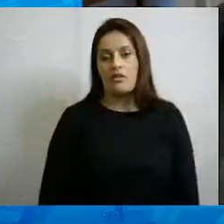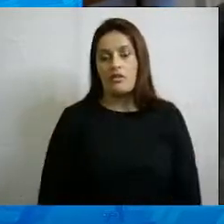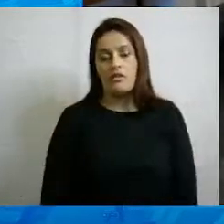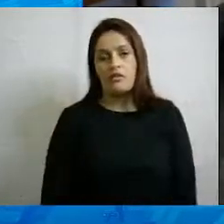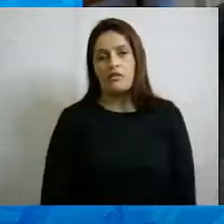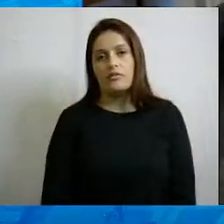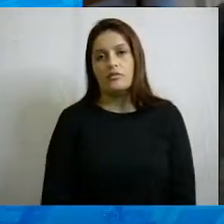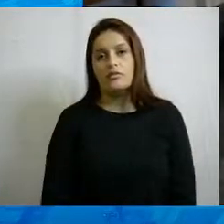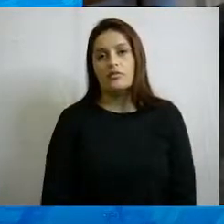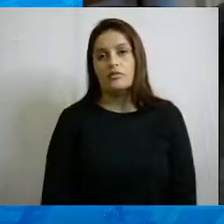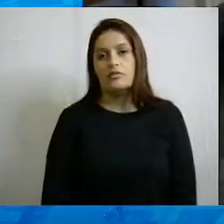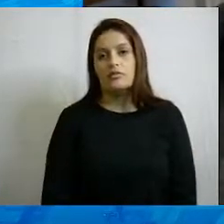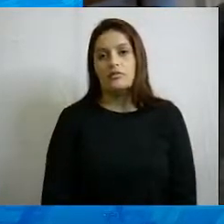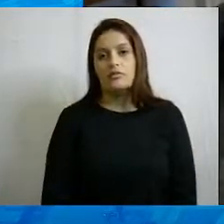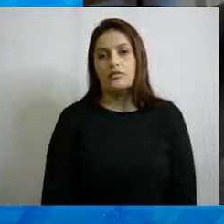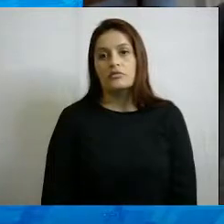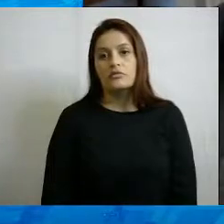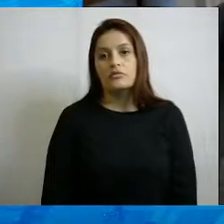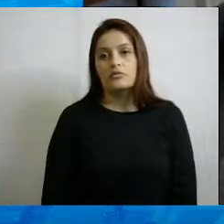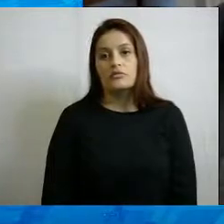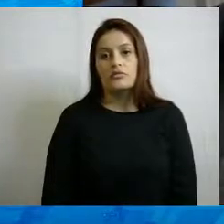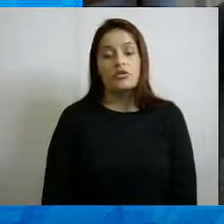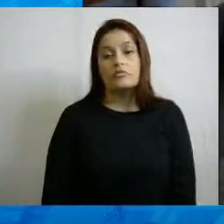cual no tenemos ningún tipo de mantención.